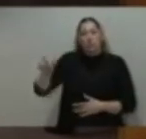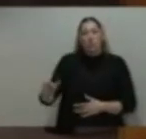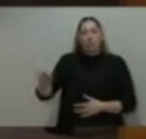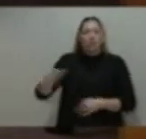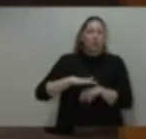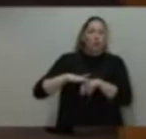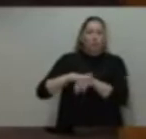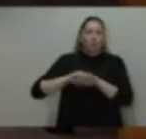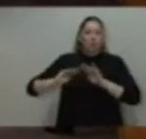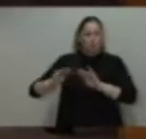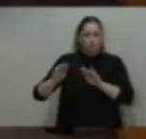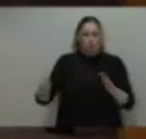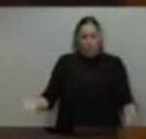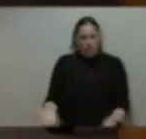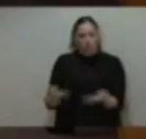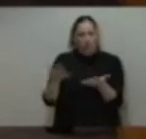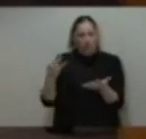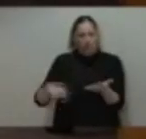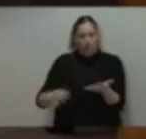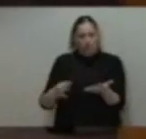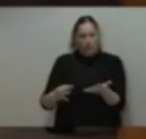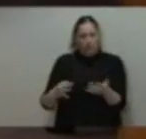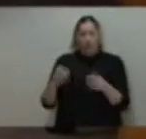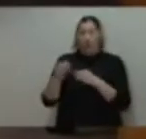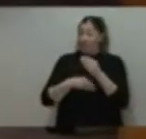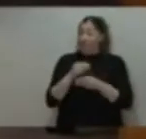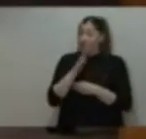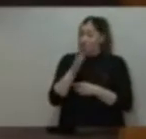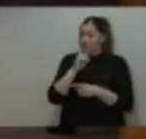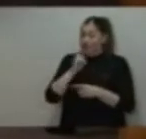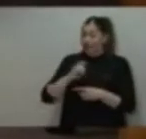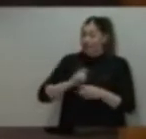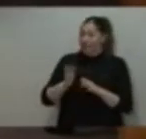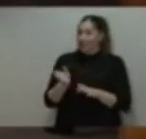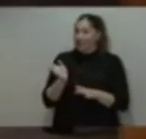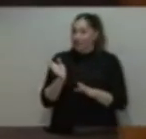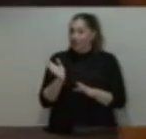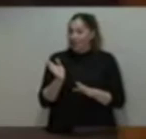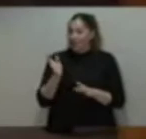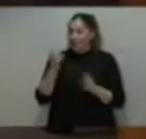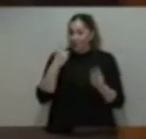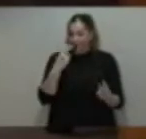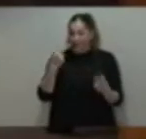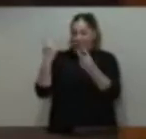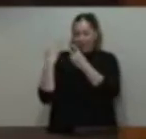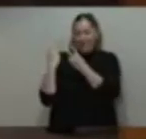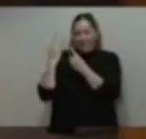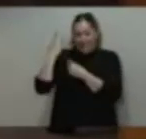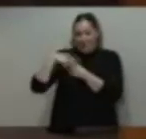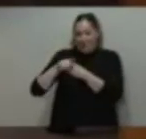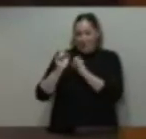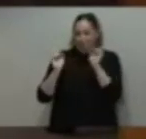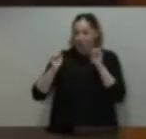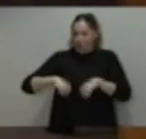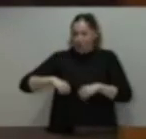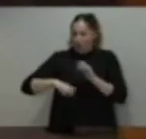adelante. Y lo hacemos porque estamos sobre aviso. Mirando al pasado, sabemos que ustedes no es la primera vez que no cumplen un acuerdo, lo hemos vivido en